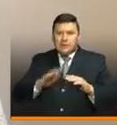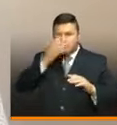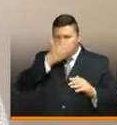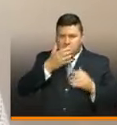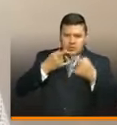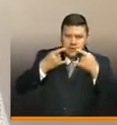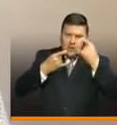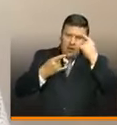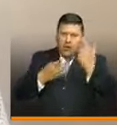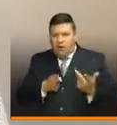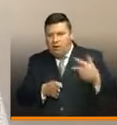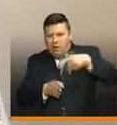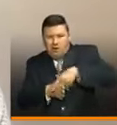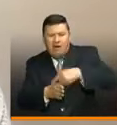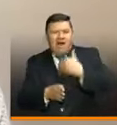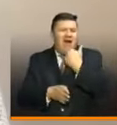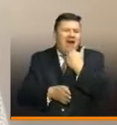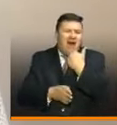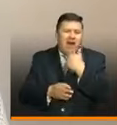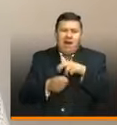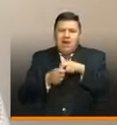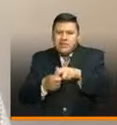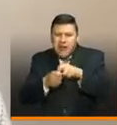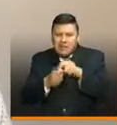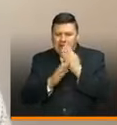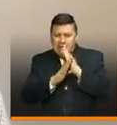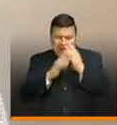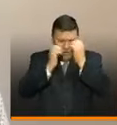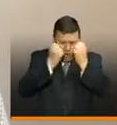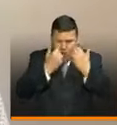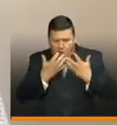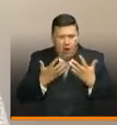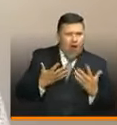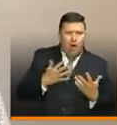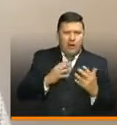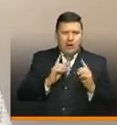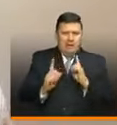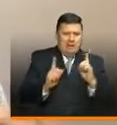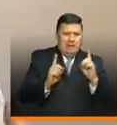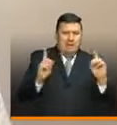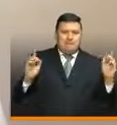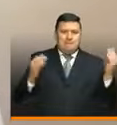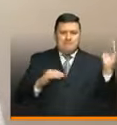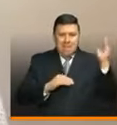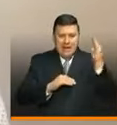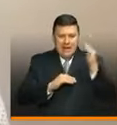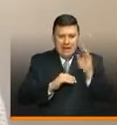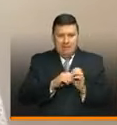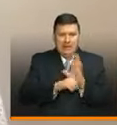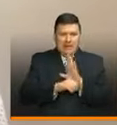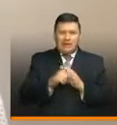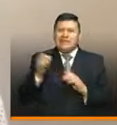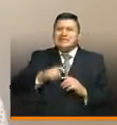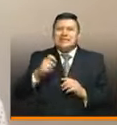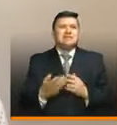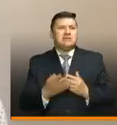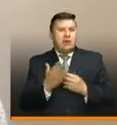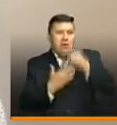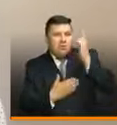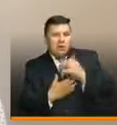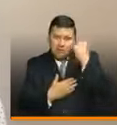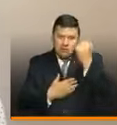poder montar en algunos medios de transporte, de minimizar el contagio, porque nosotros, si eventualmente estuviéramos